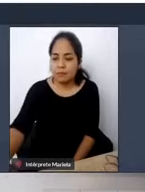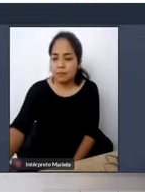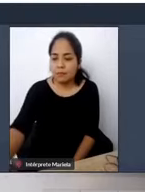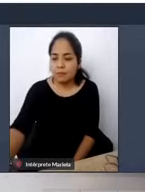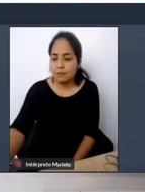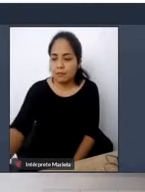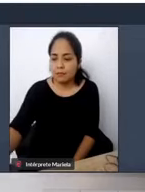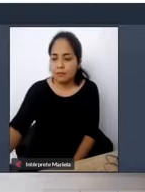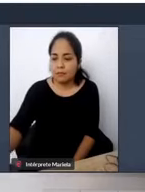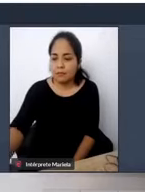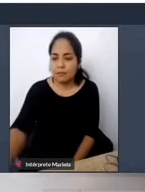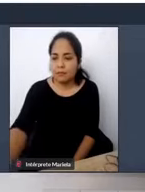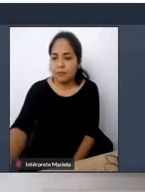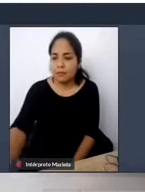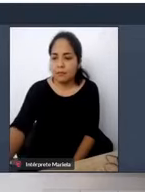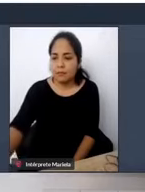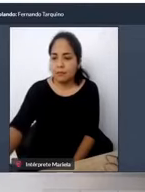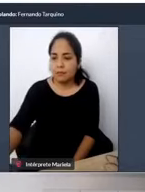Gracias.